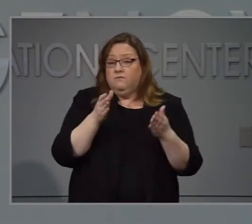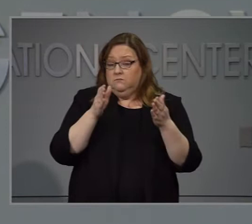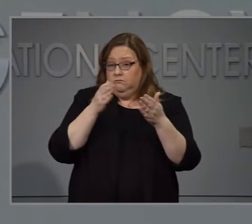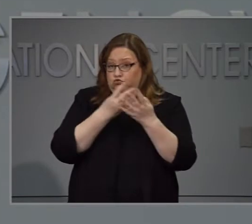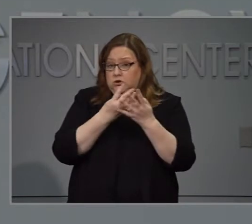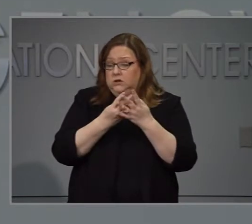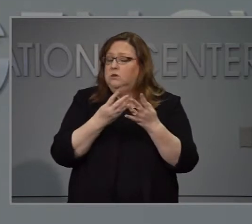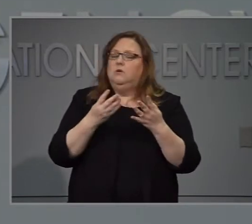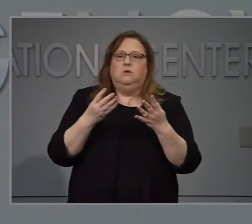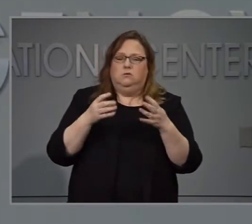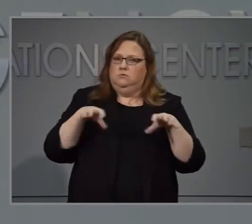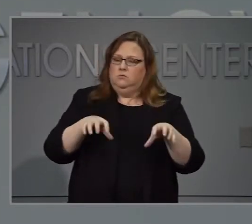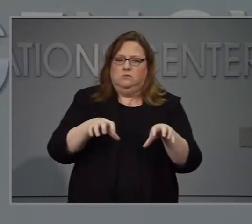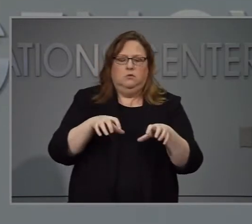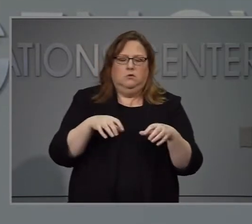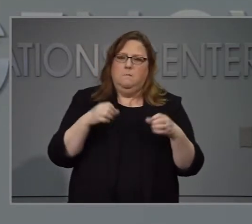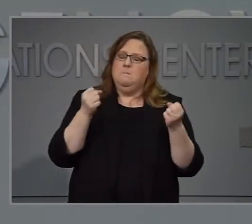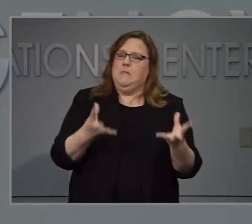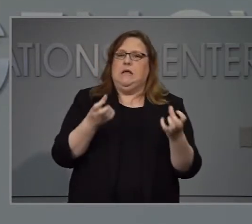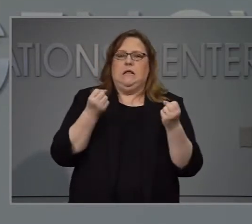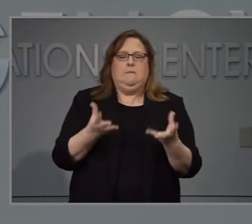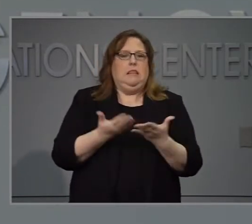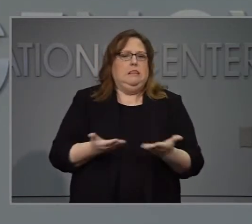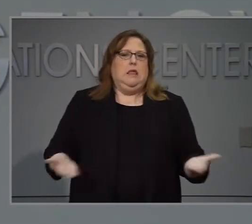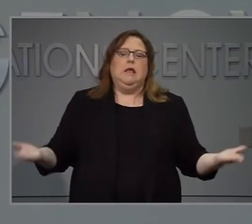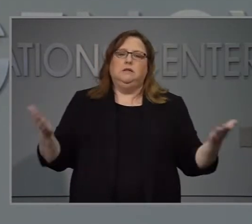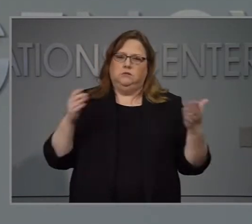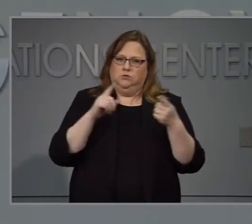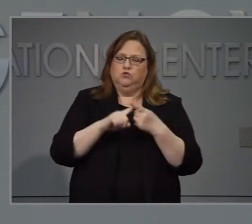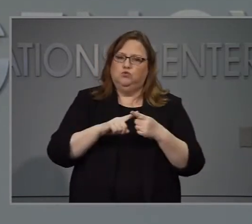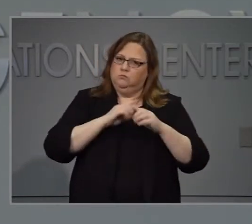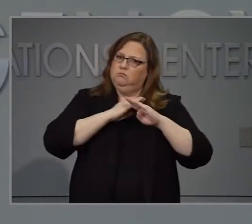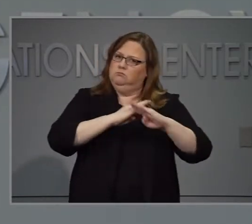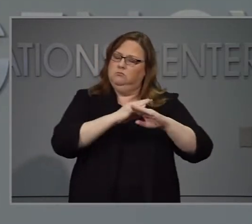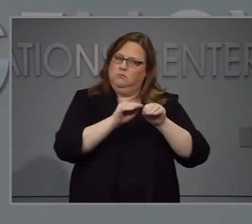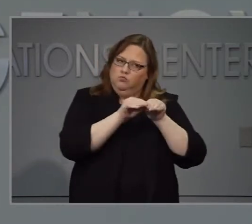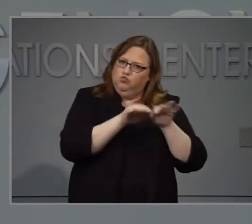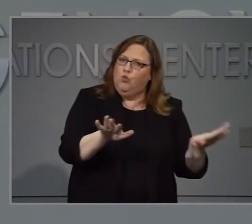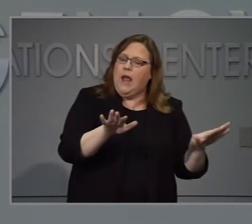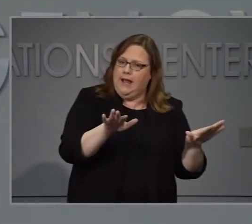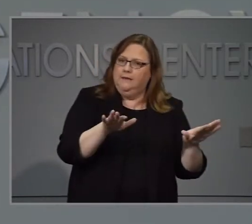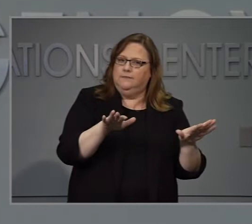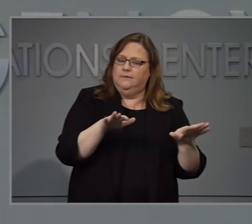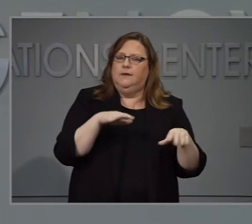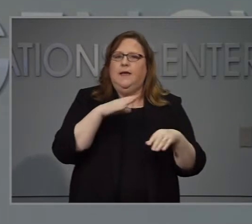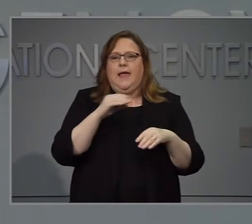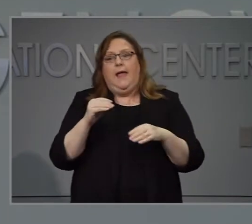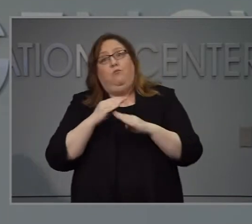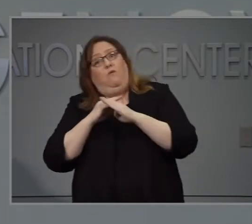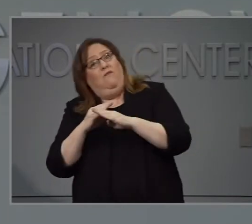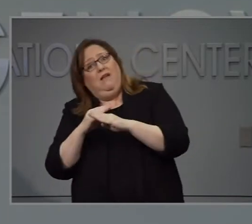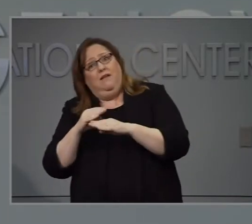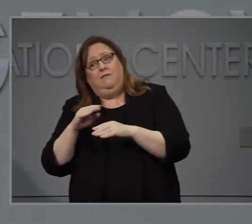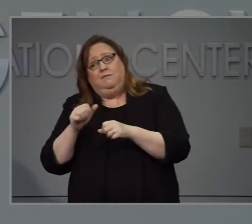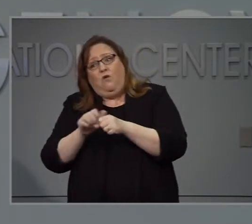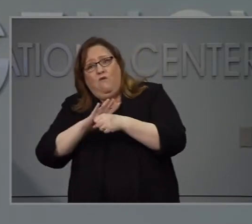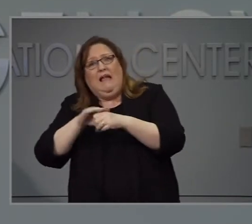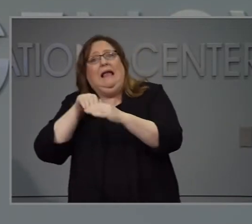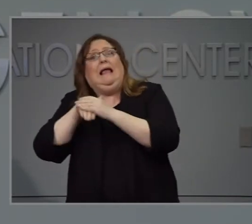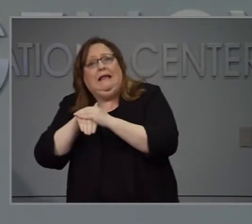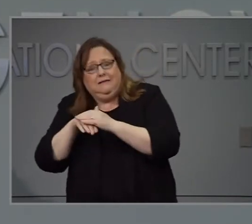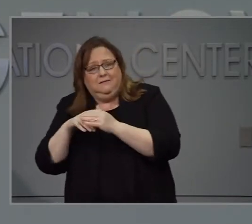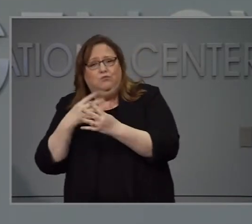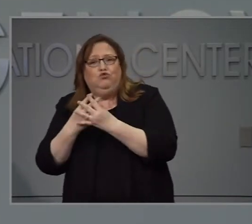tres decenas de medidas para prevenir kobe 19 que entre a las presiones y también mitigar su